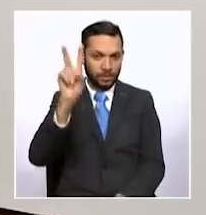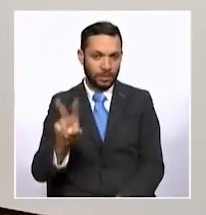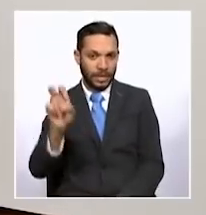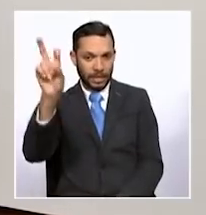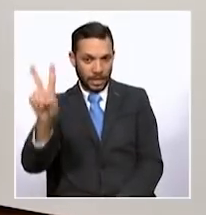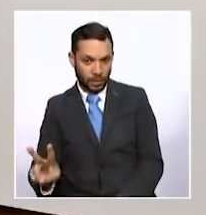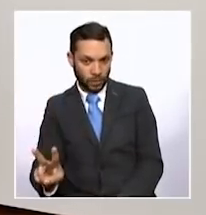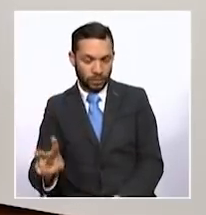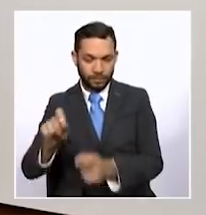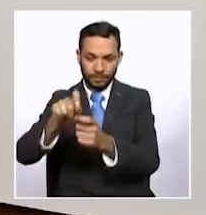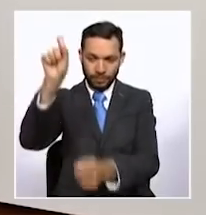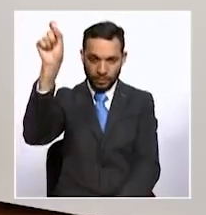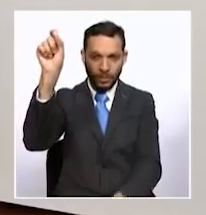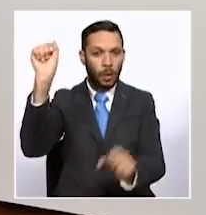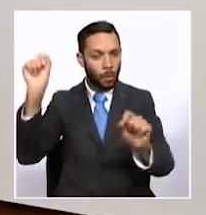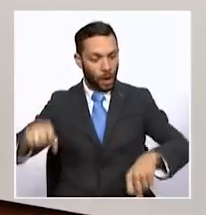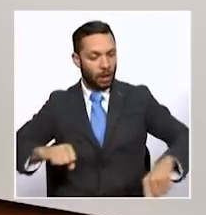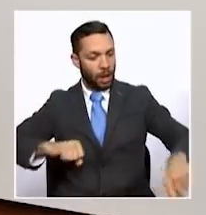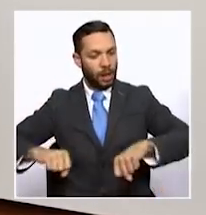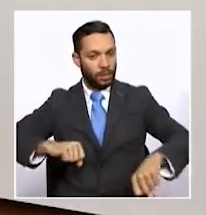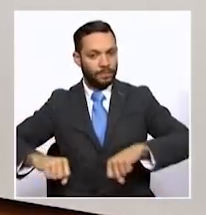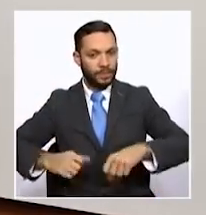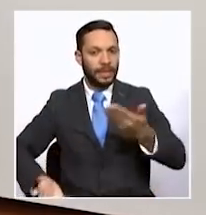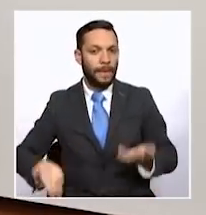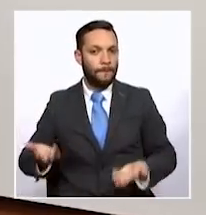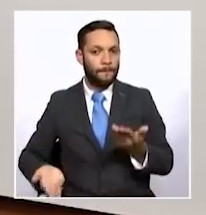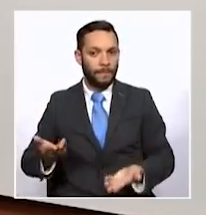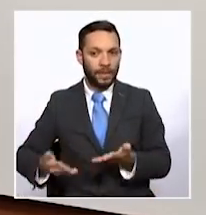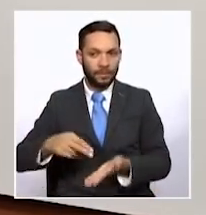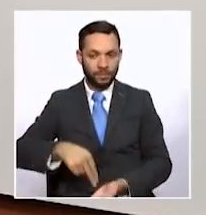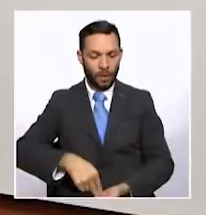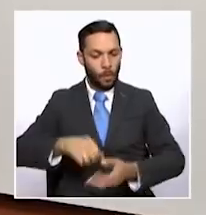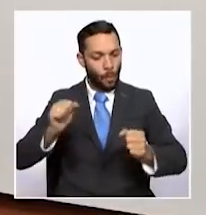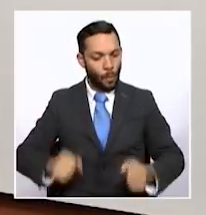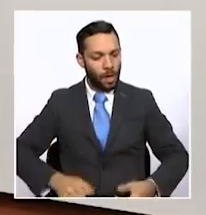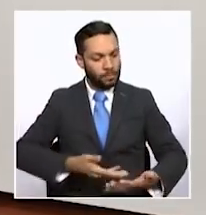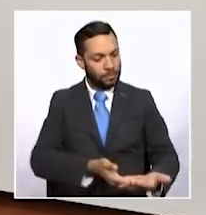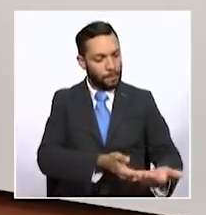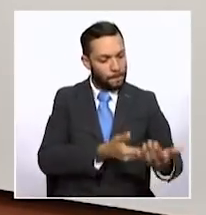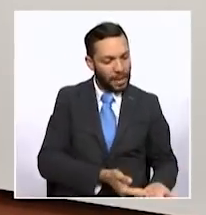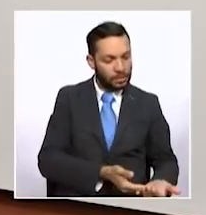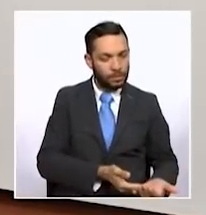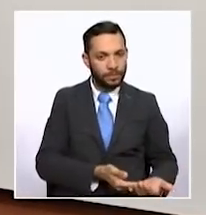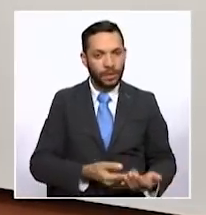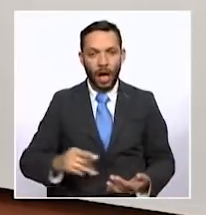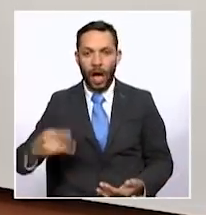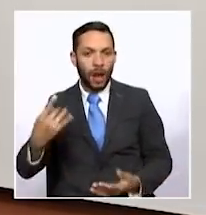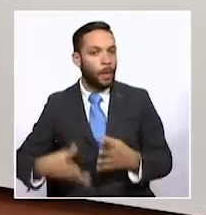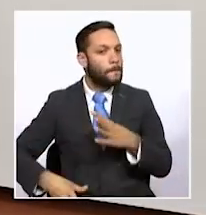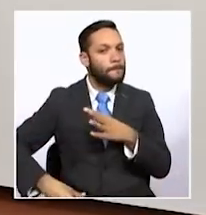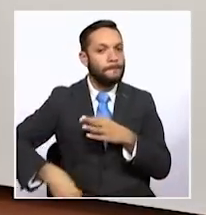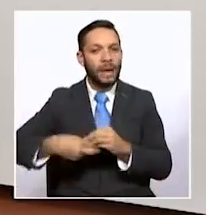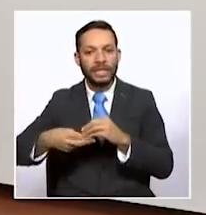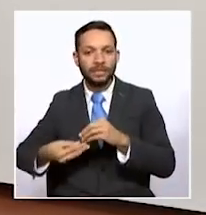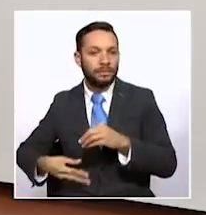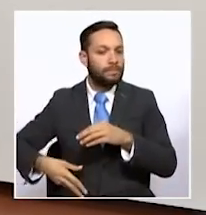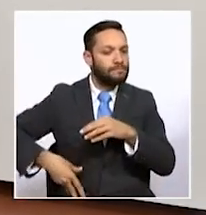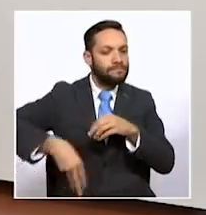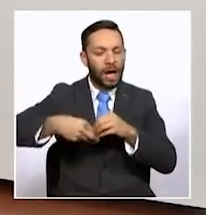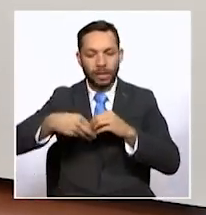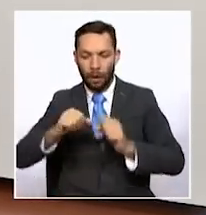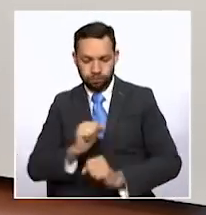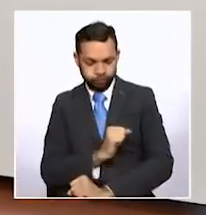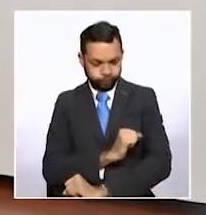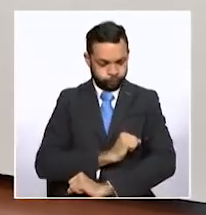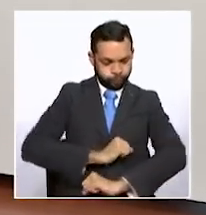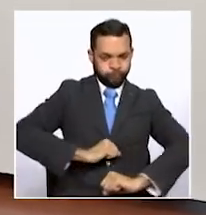mi esqueleto, soportar ciertos kilos. Ciertos kilos, sí, exactamente. ¿Y qué Digamos, pasa si me volé en 10, 20 kilos? si se vuela uno, si uno tiene